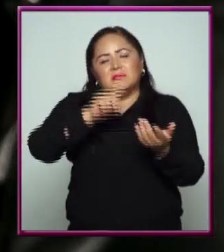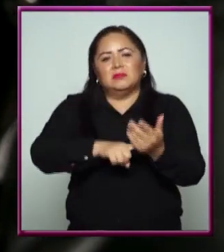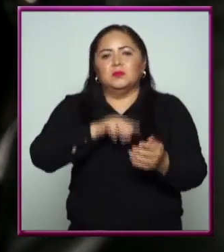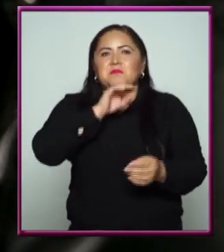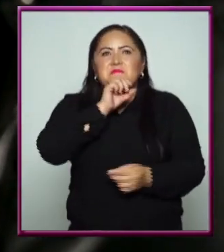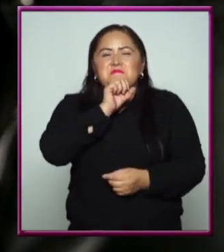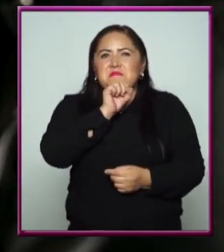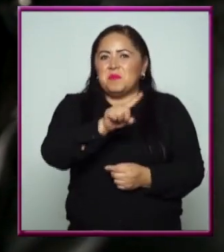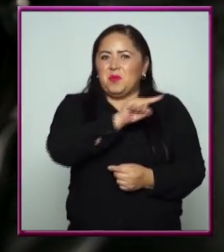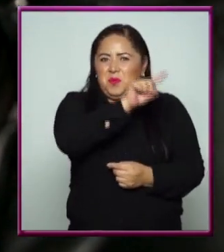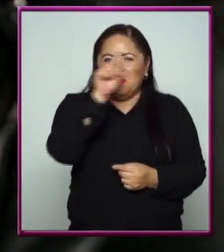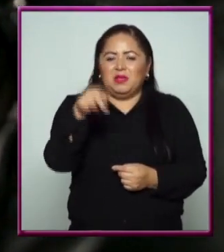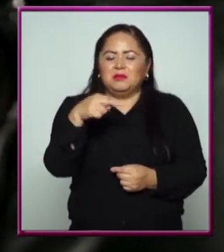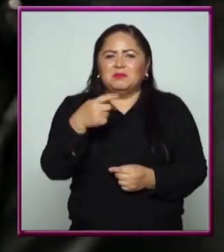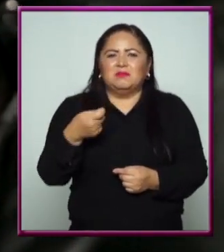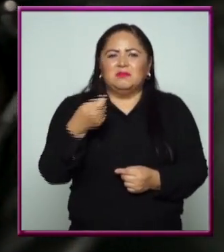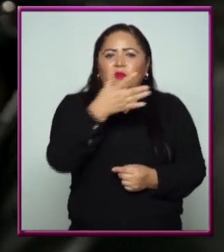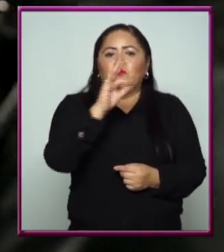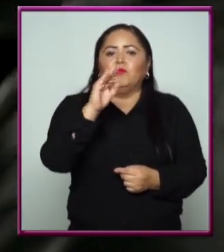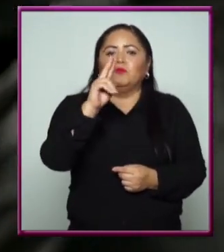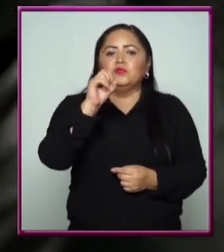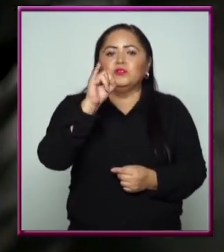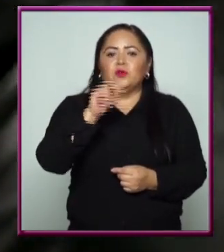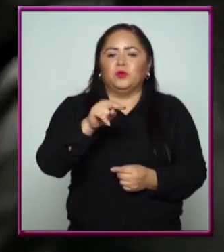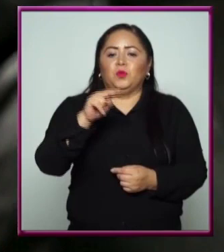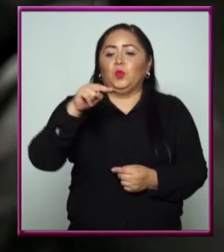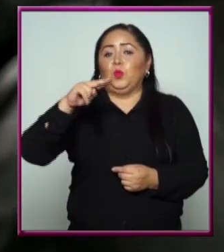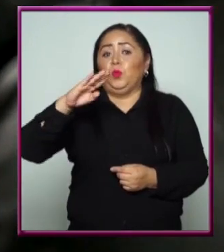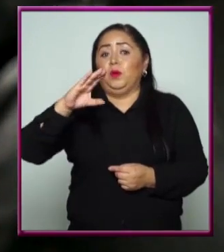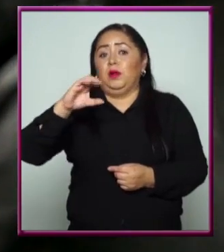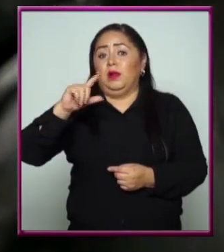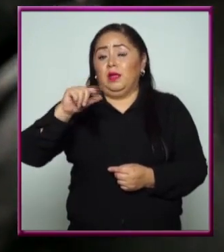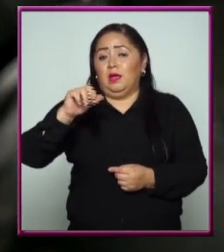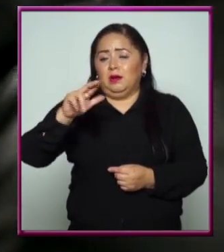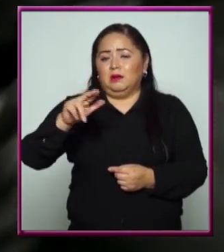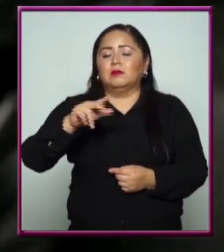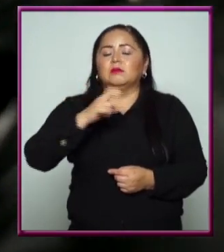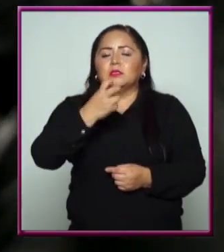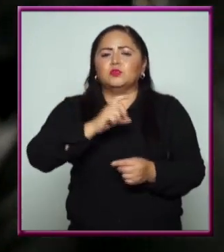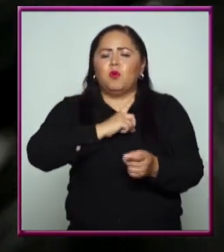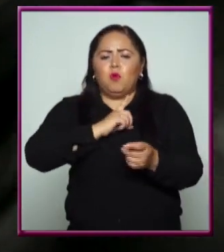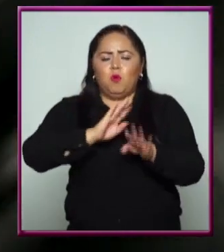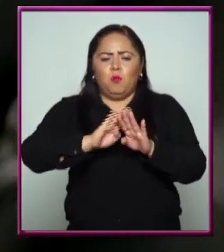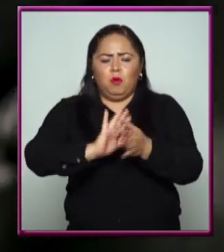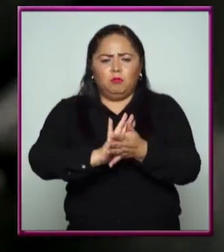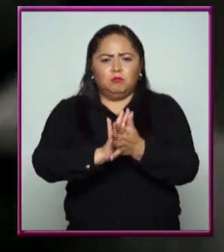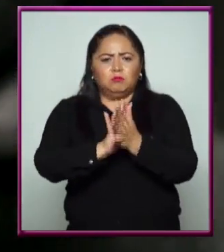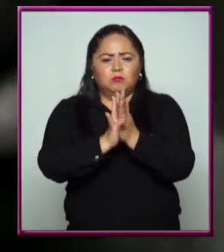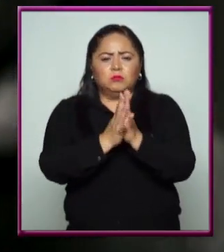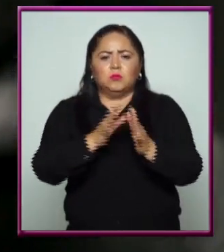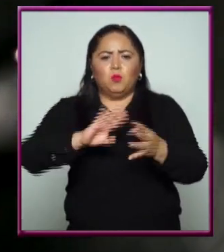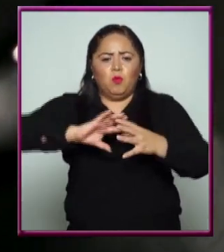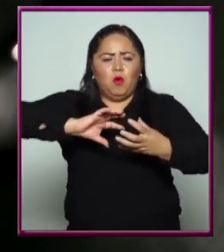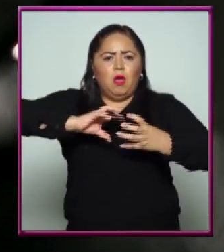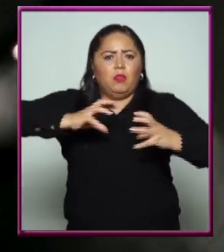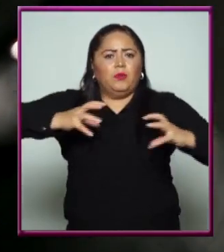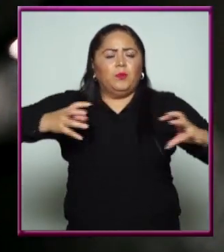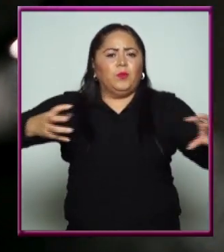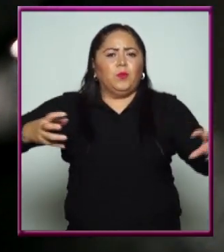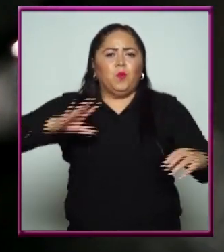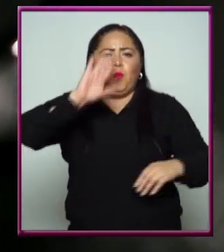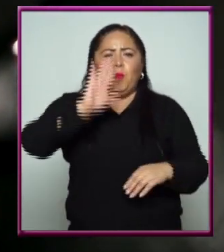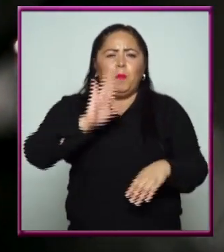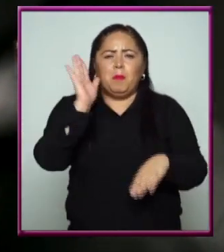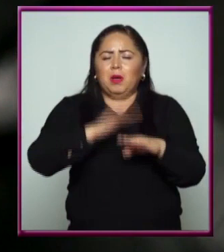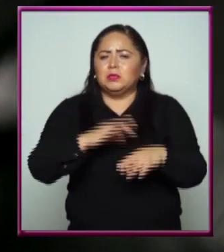este mecanismo que se llama la fusión nuclear, se están fusionando átomos, digamos, un poco